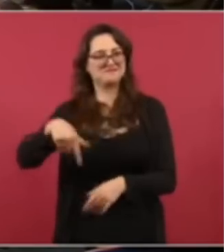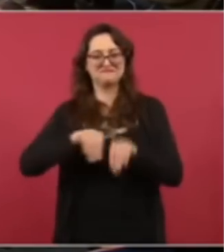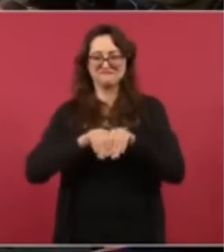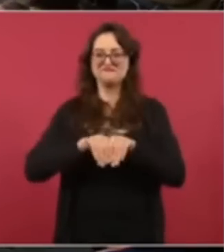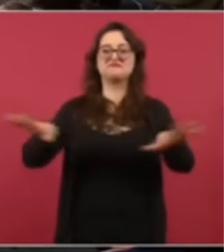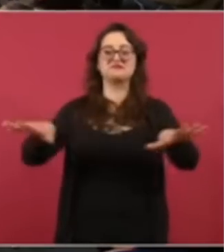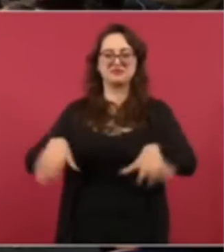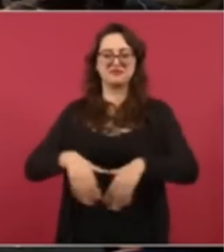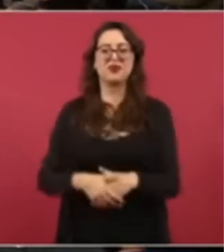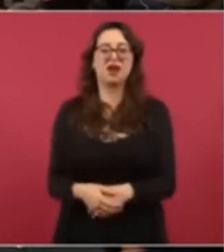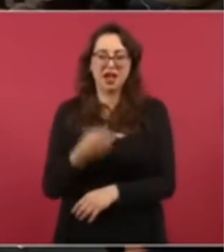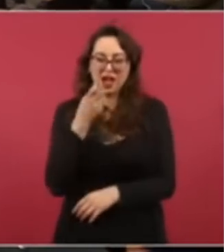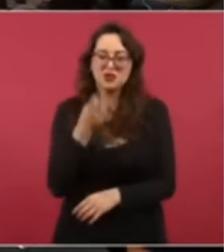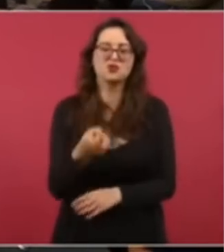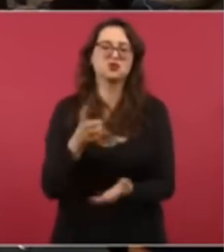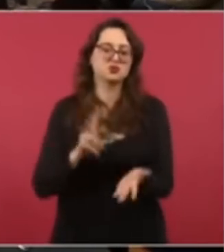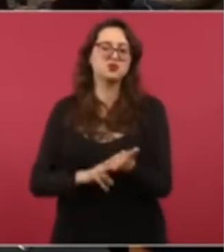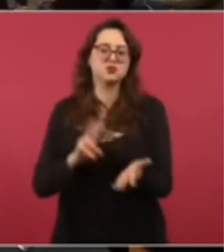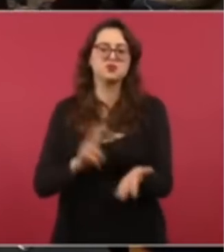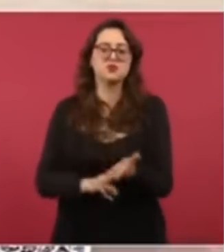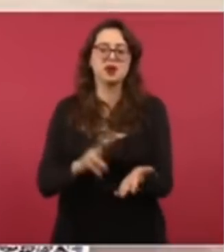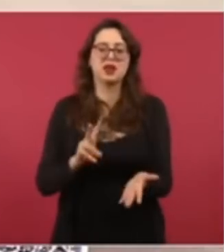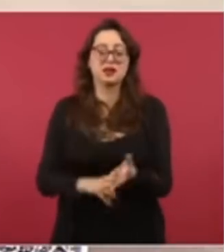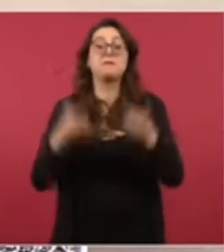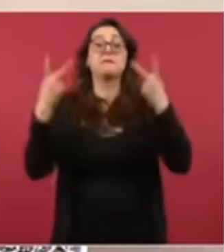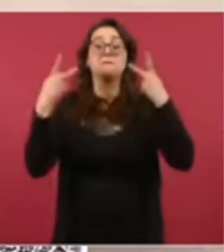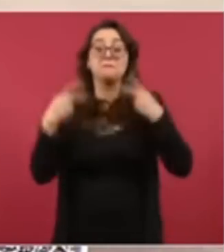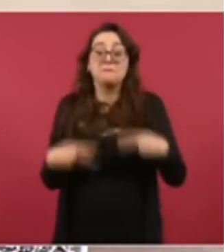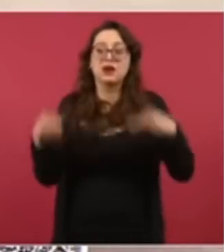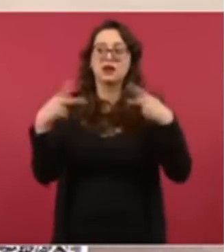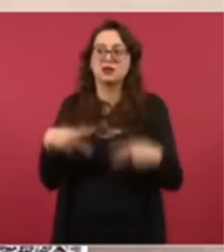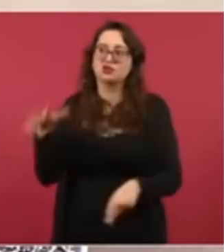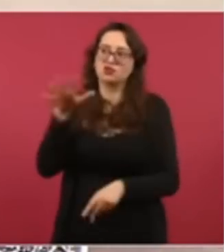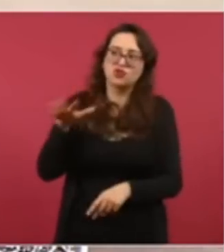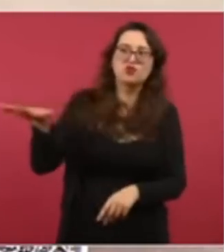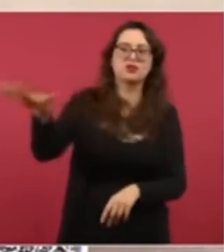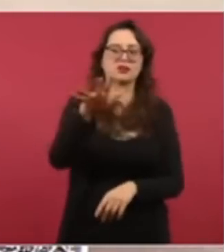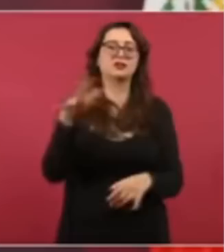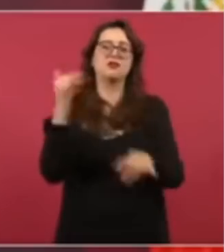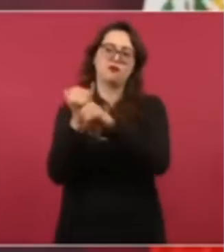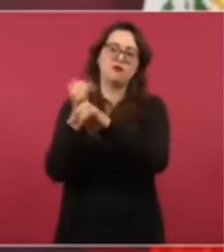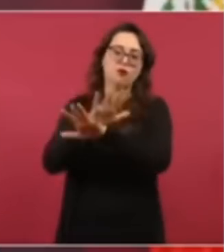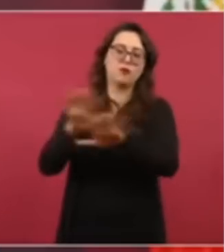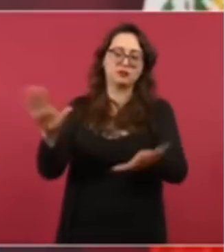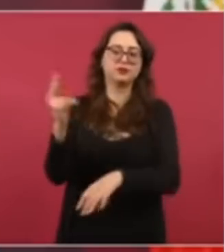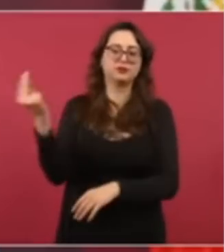el que podamos estarle informando a la gente de cuáles son